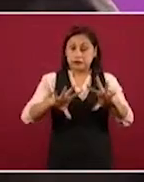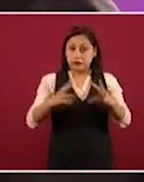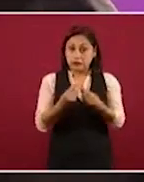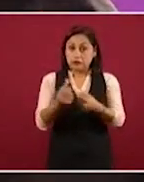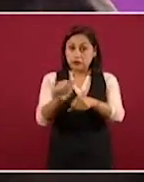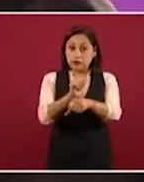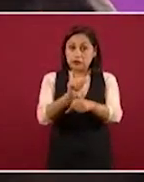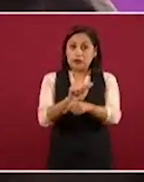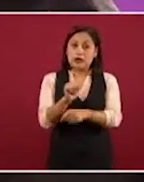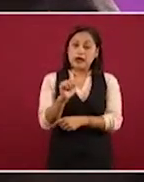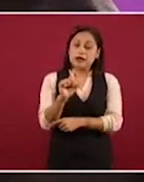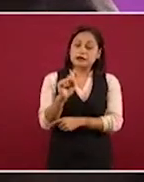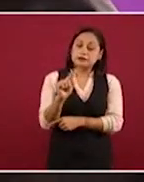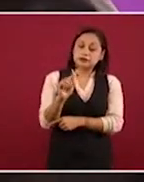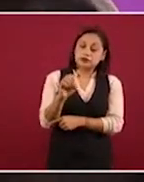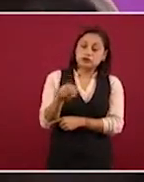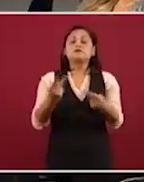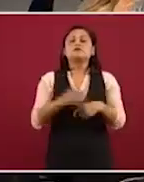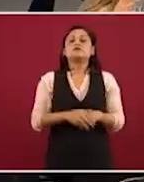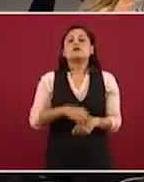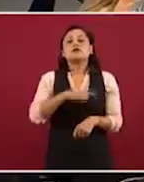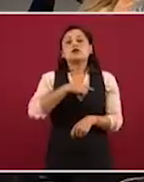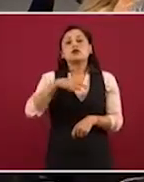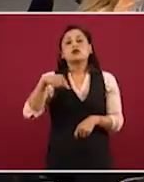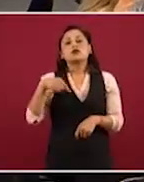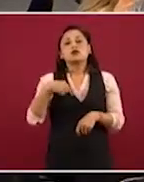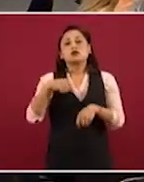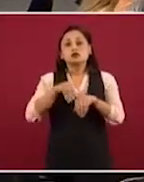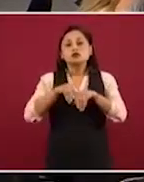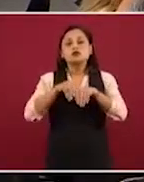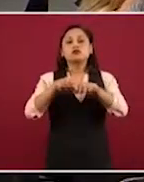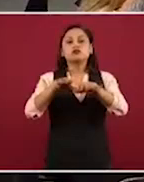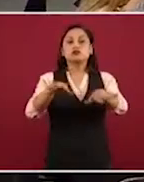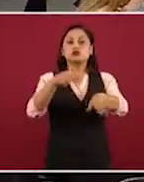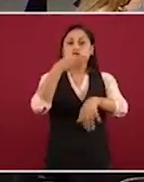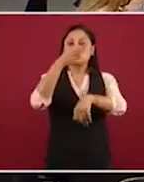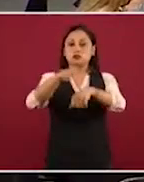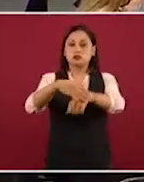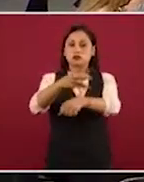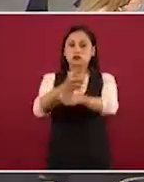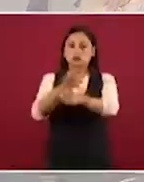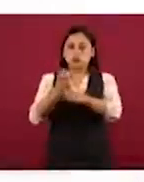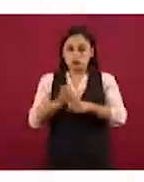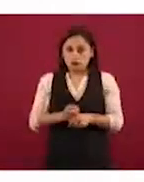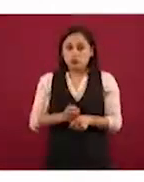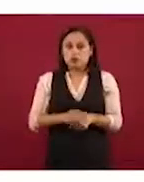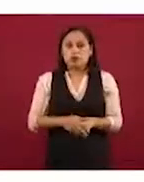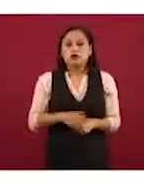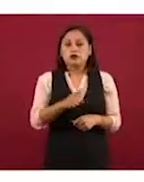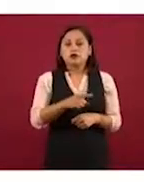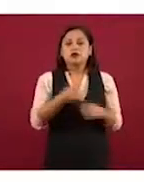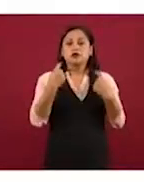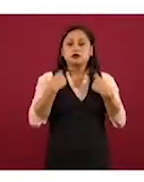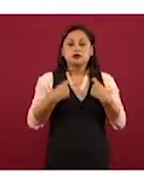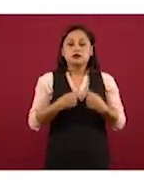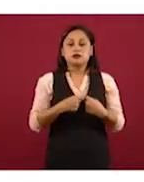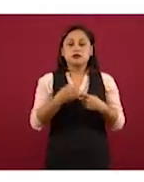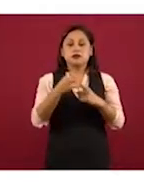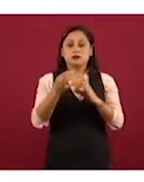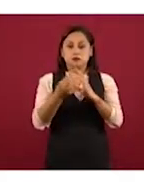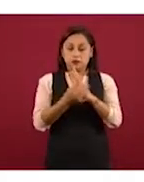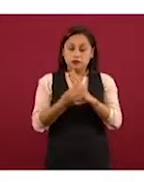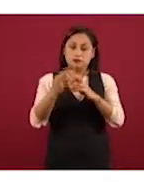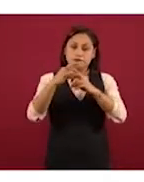martin ferrari lamborghini en en cuanto a joyas atañe estamos hablando de 600 lotes